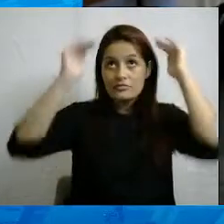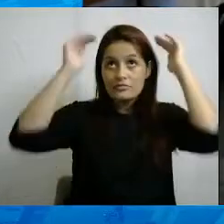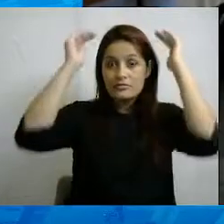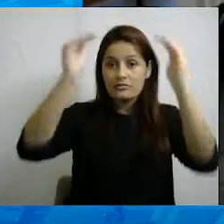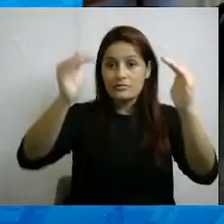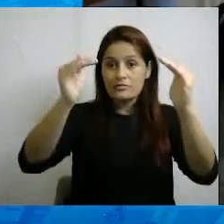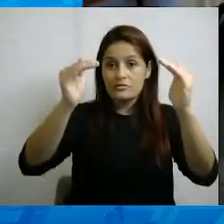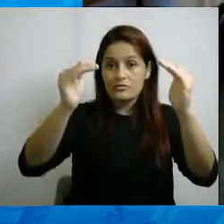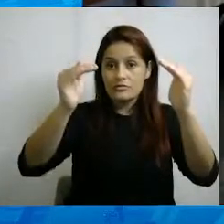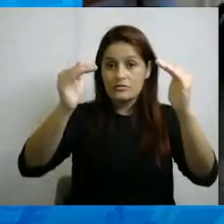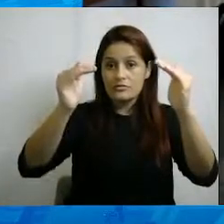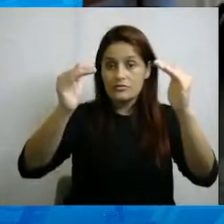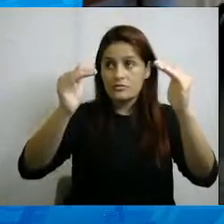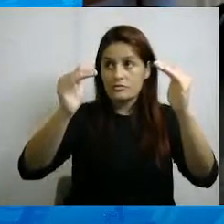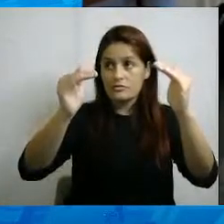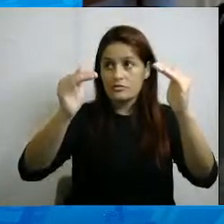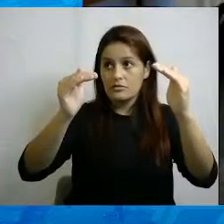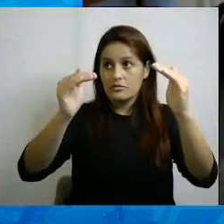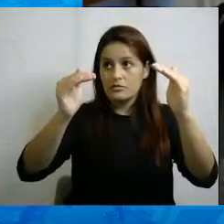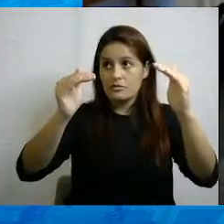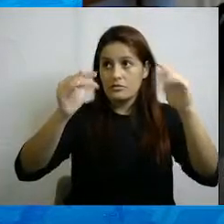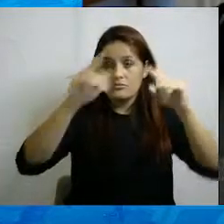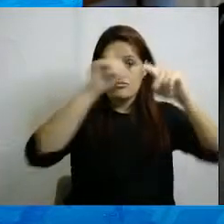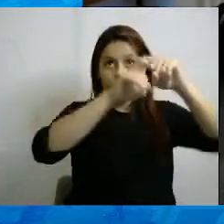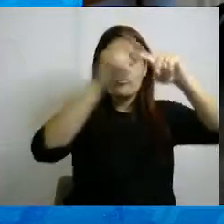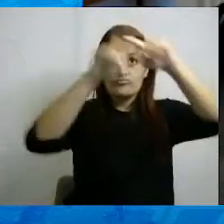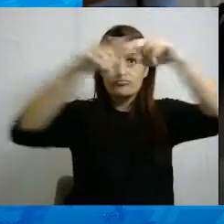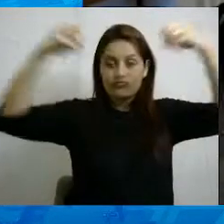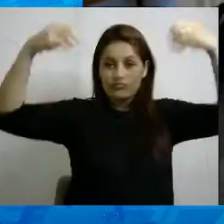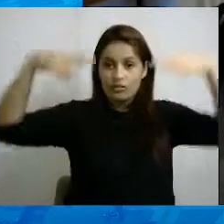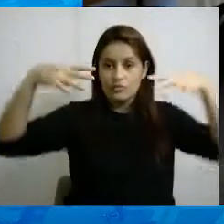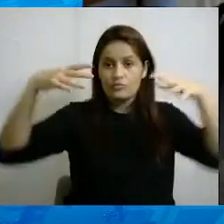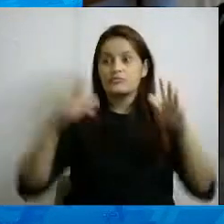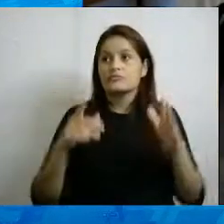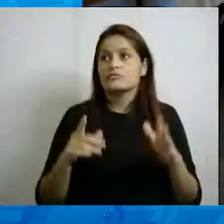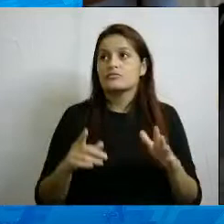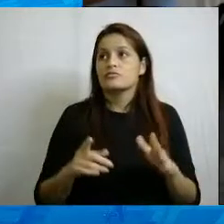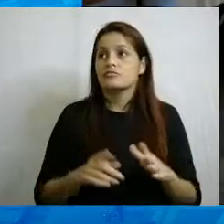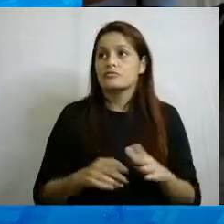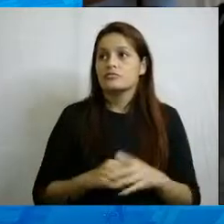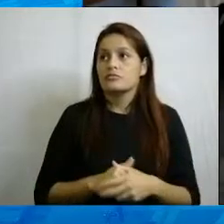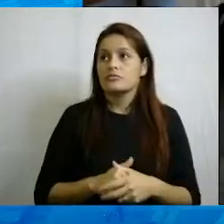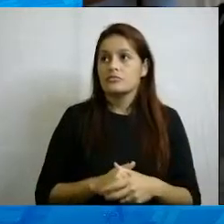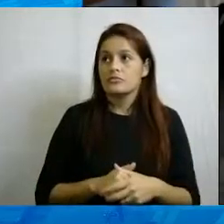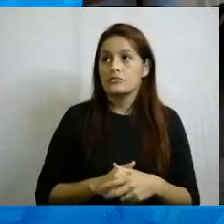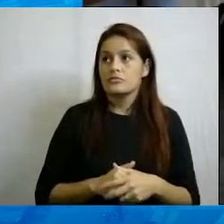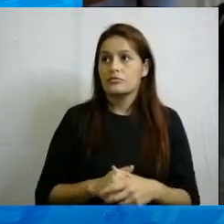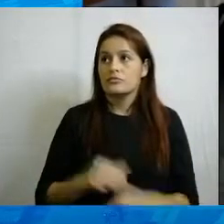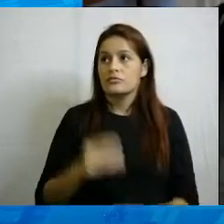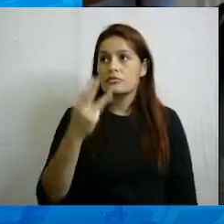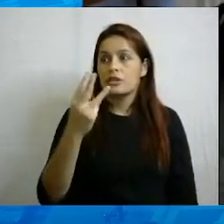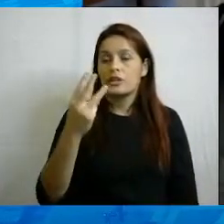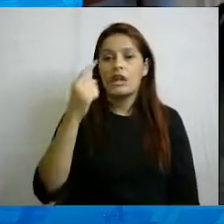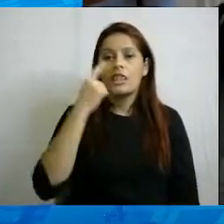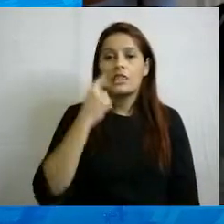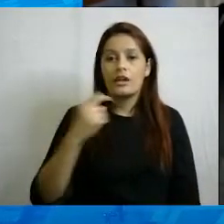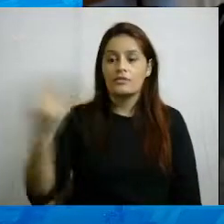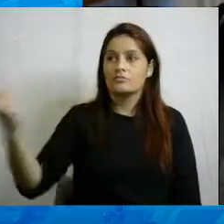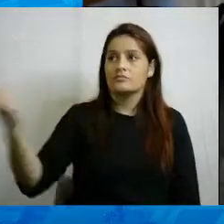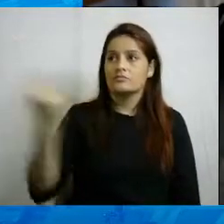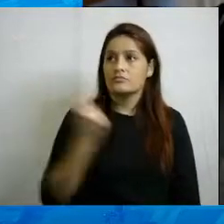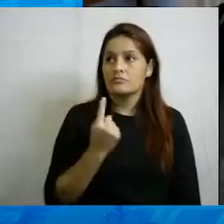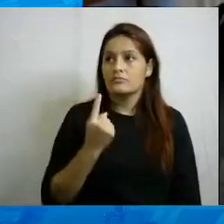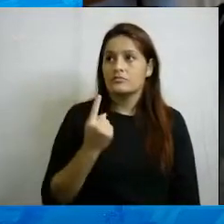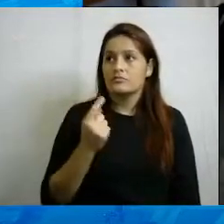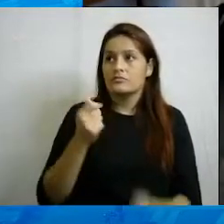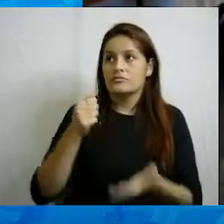se destiñe con el sol. Usted sabe cómo está el sol. Los colocamos. No pasaron 3 días y llegó el inspector. Ahí le tengo la